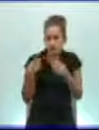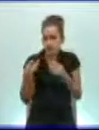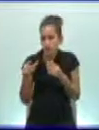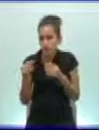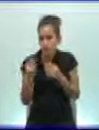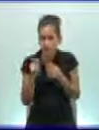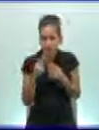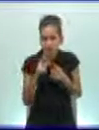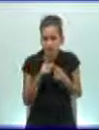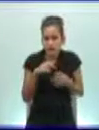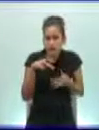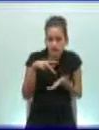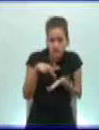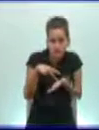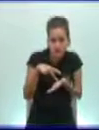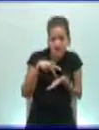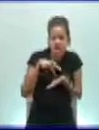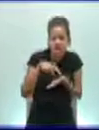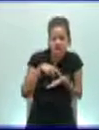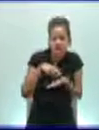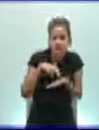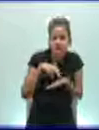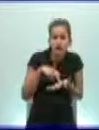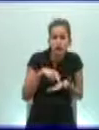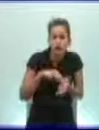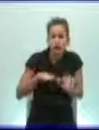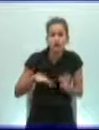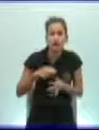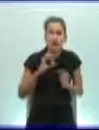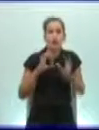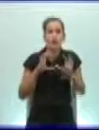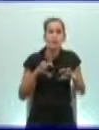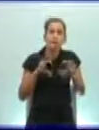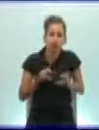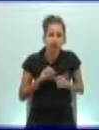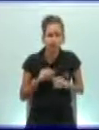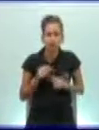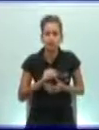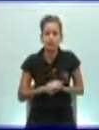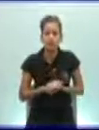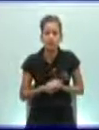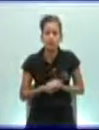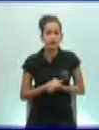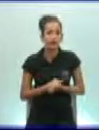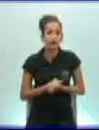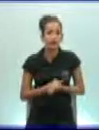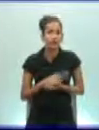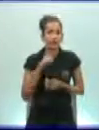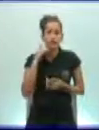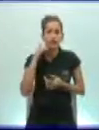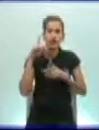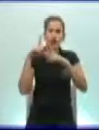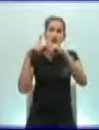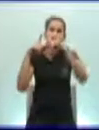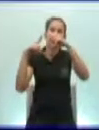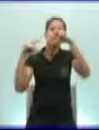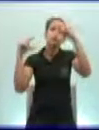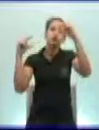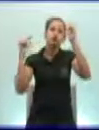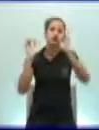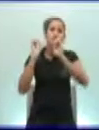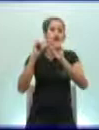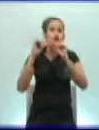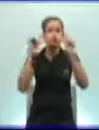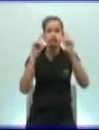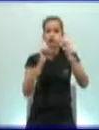cuidado de no hacer ni un ruidito para evitar que los perros comenzaran a ladrar. Ni la luna ni las estrellas, ni siquiera los